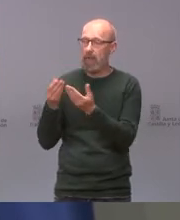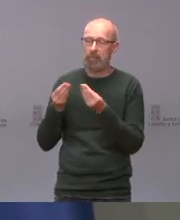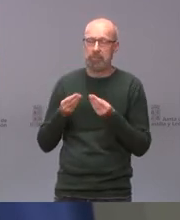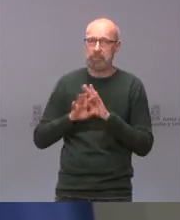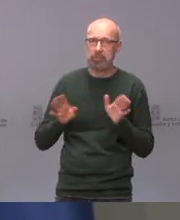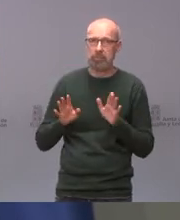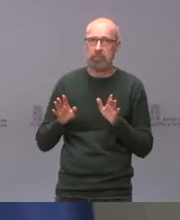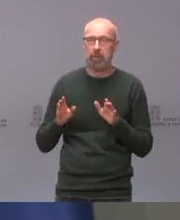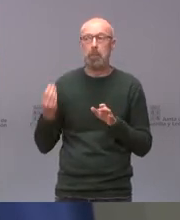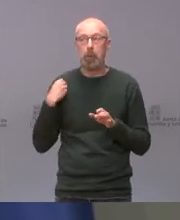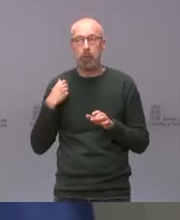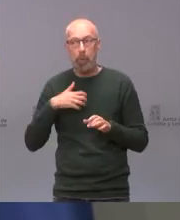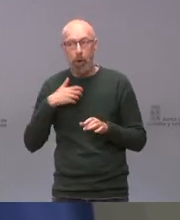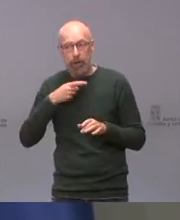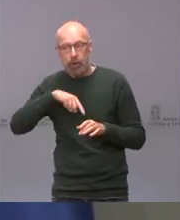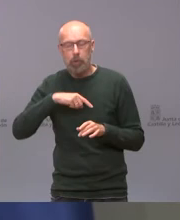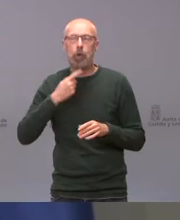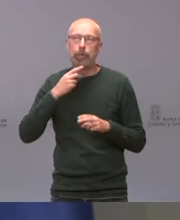estábamos molestos y yo le contesté